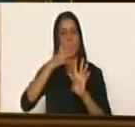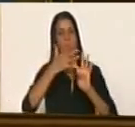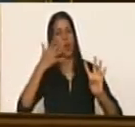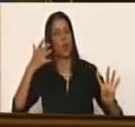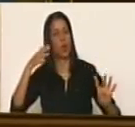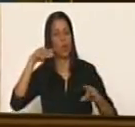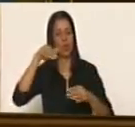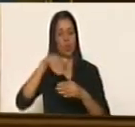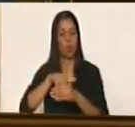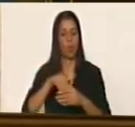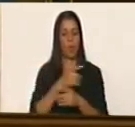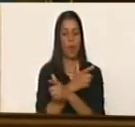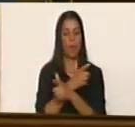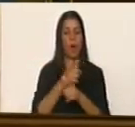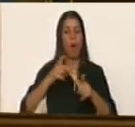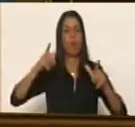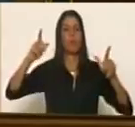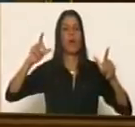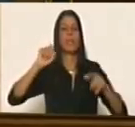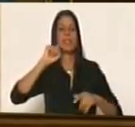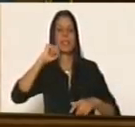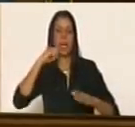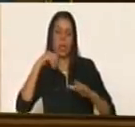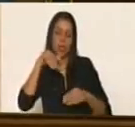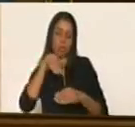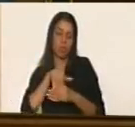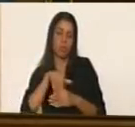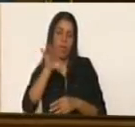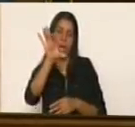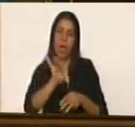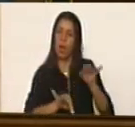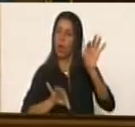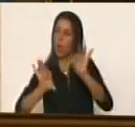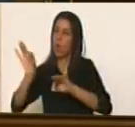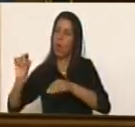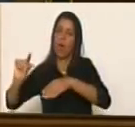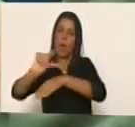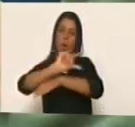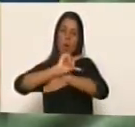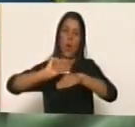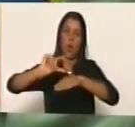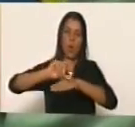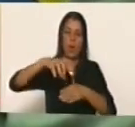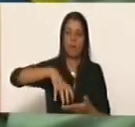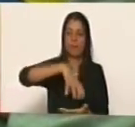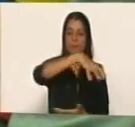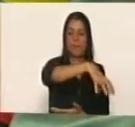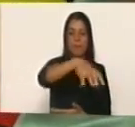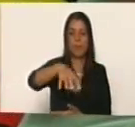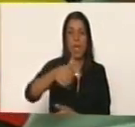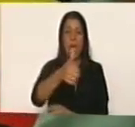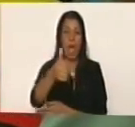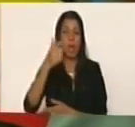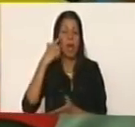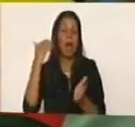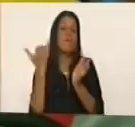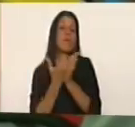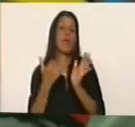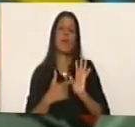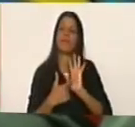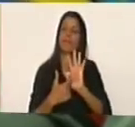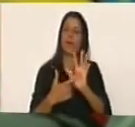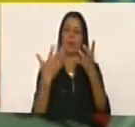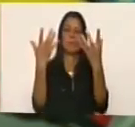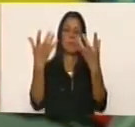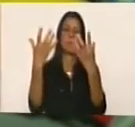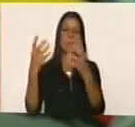libres, universales, directas y secretas para la elección de gobernadoras y gobernadores de Estado, evidenciándose la concurrencia